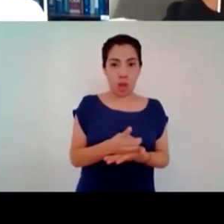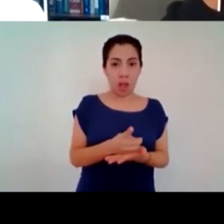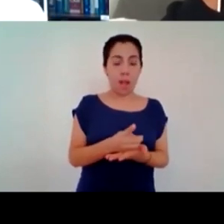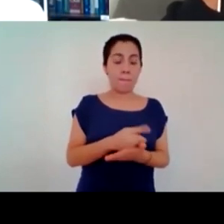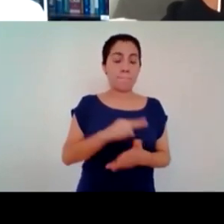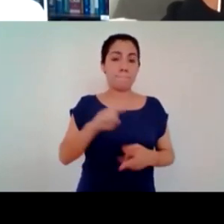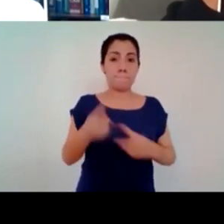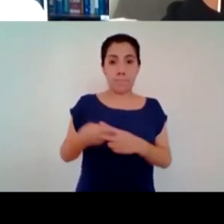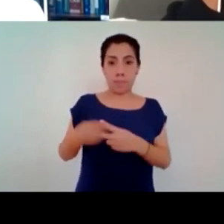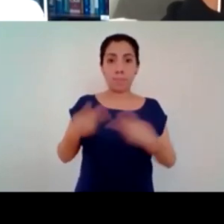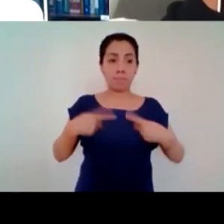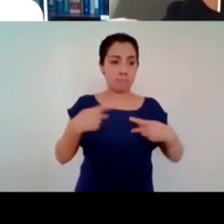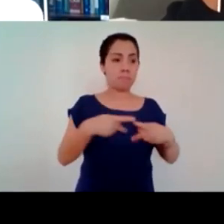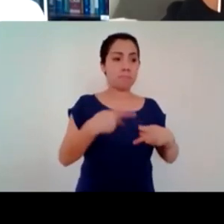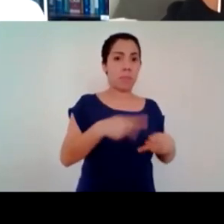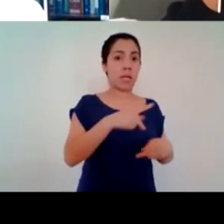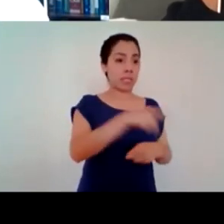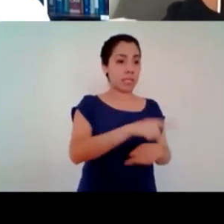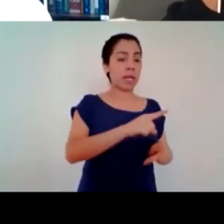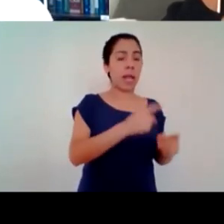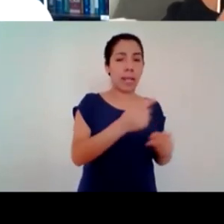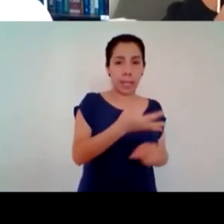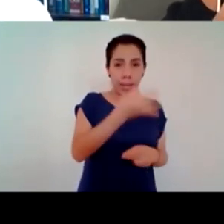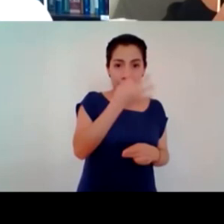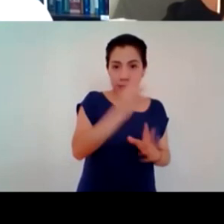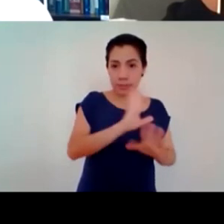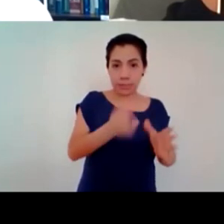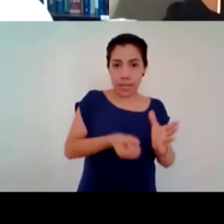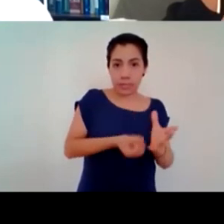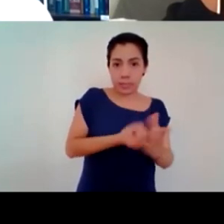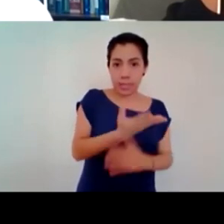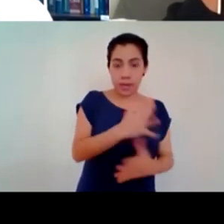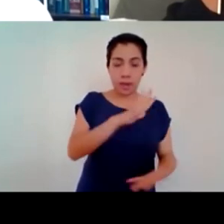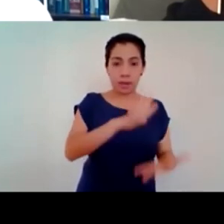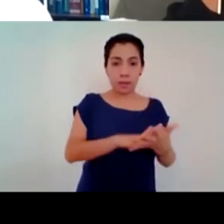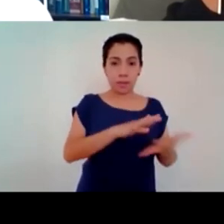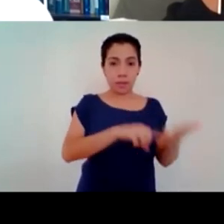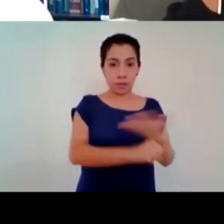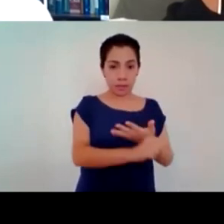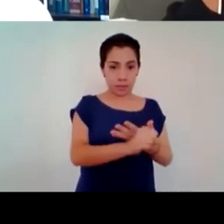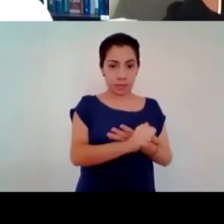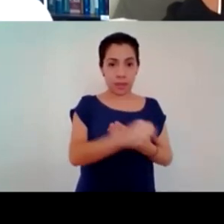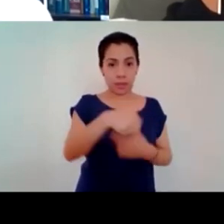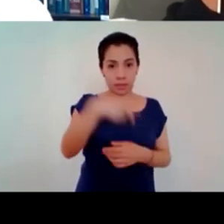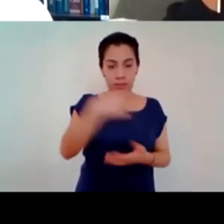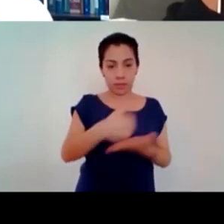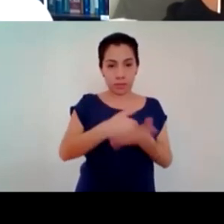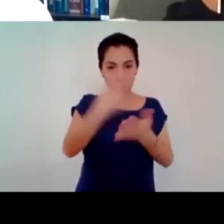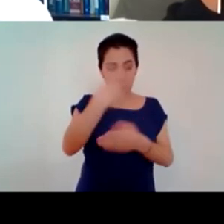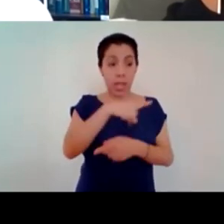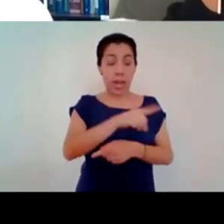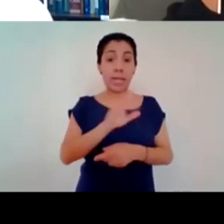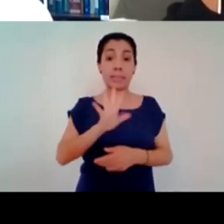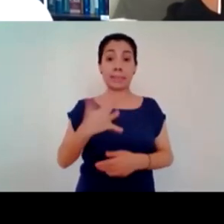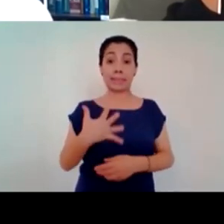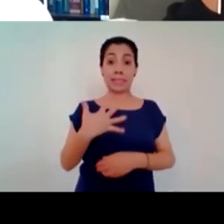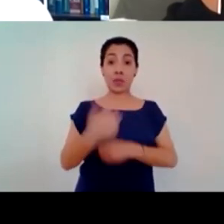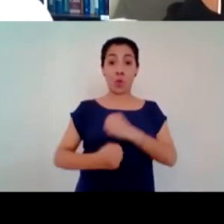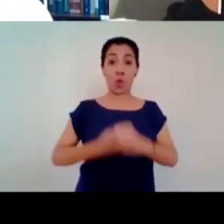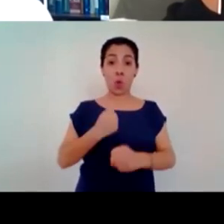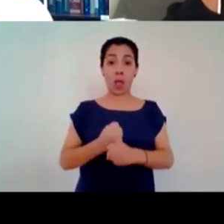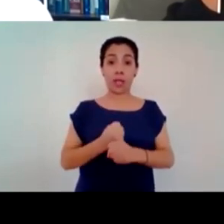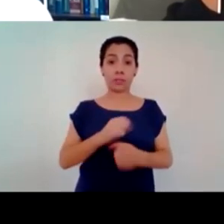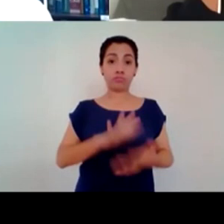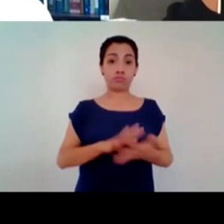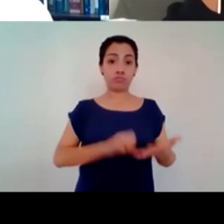México, y le decíamos, bueno, estando el 5 años privado de la libertad, es un chavo que le mataron ya a